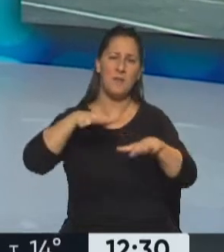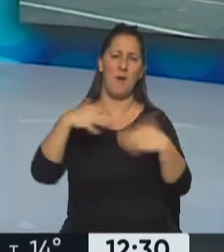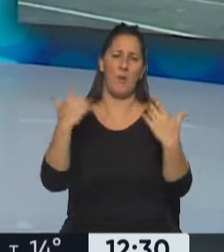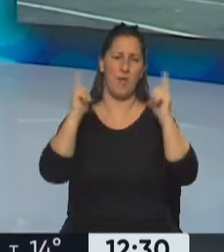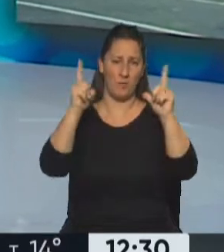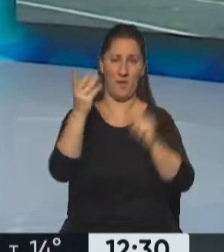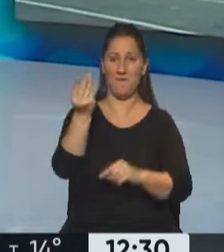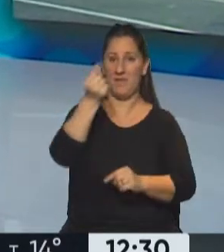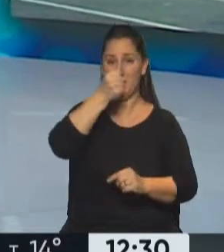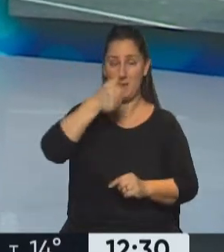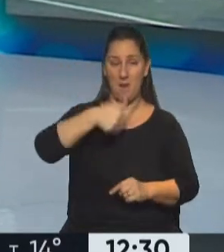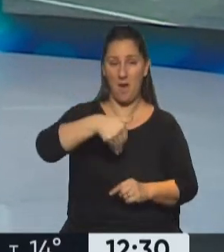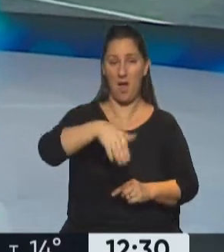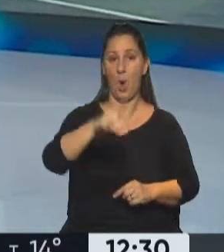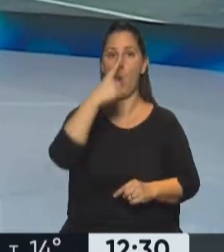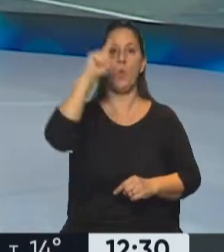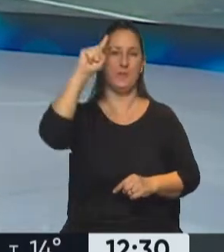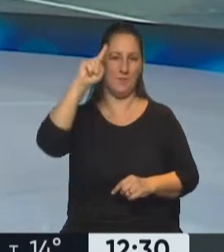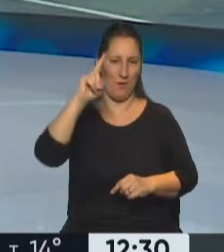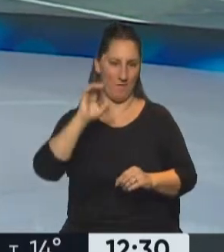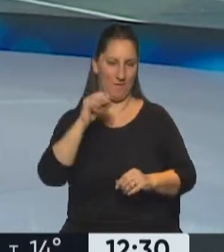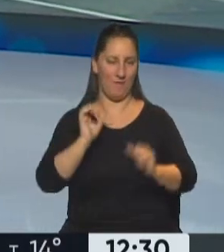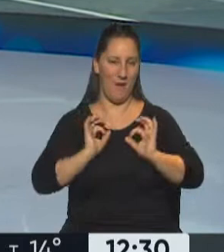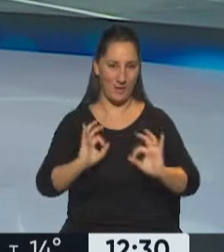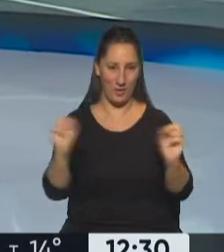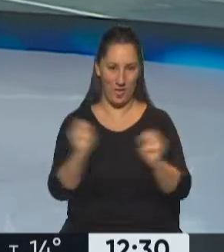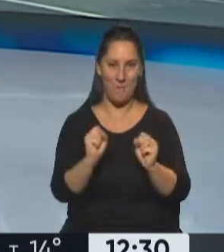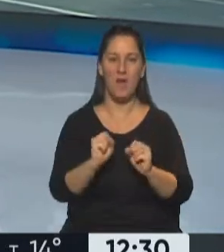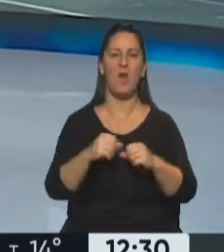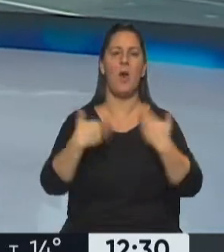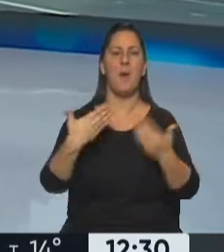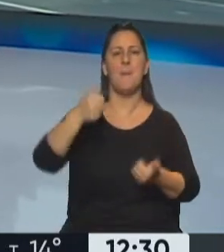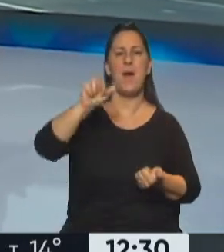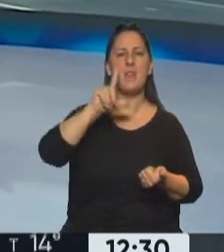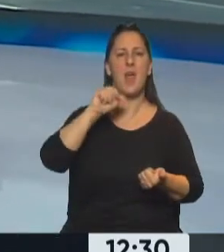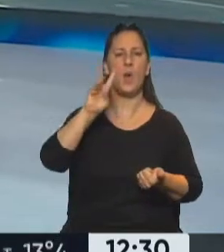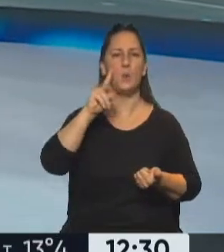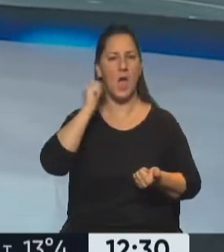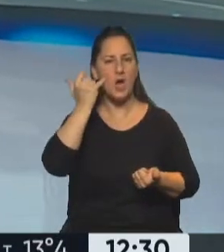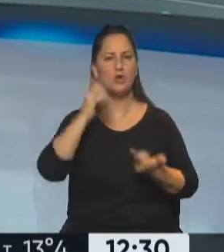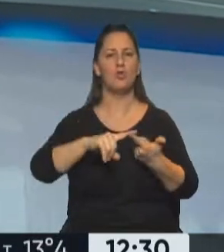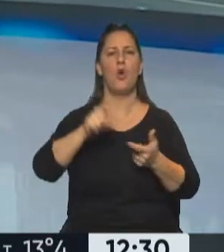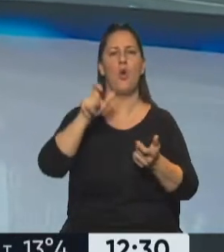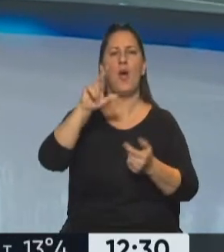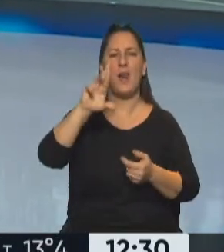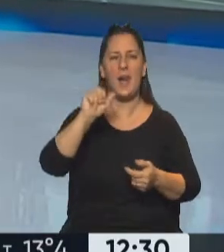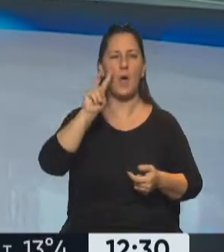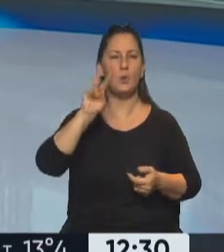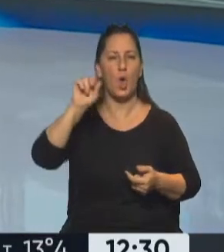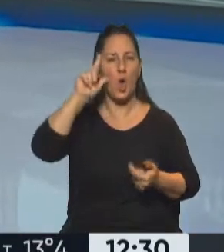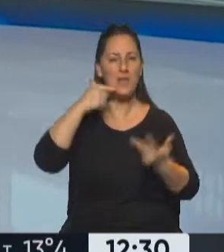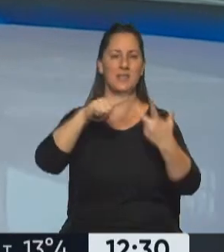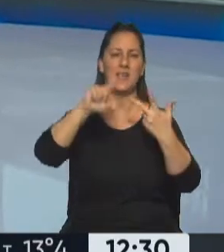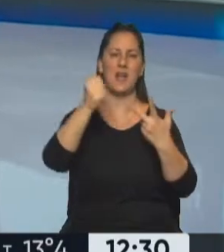fin de semana. Sin ir más lejos, último fin de semana de las vacaciones de invierno, vas a poder disfrutar de Mariana Viaggio, presentación de los ravioles, los cazurros,